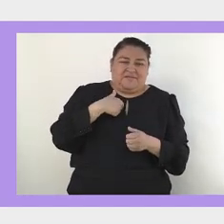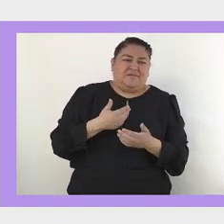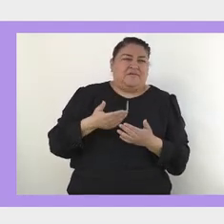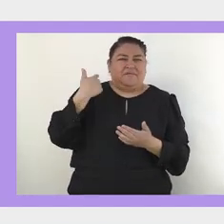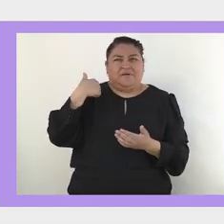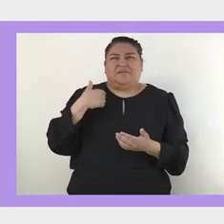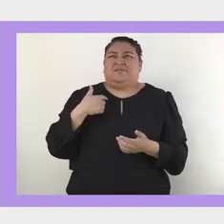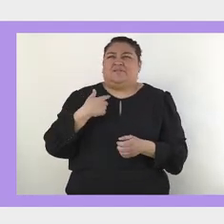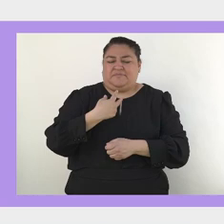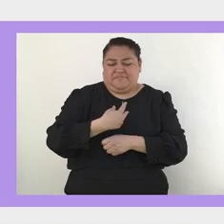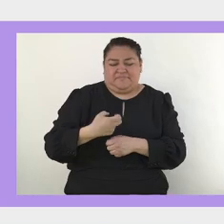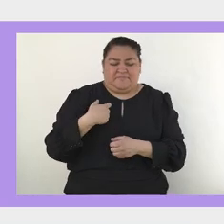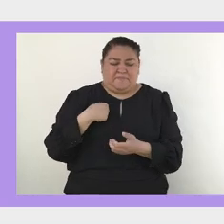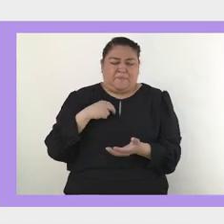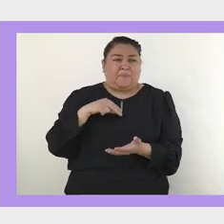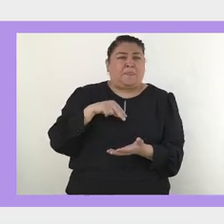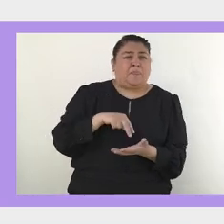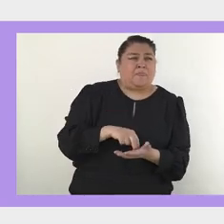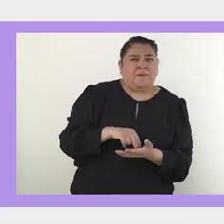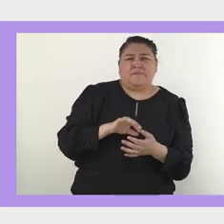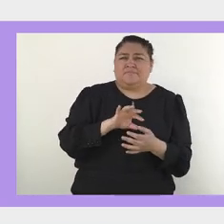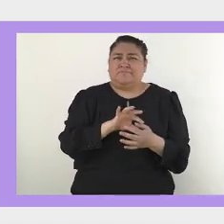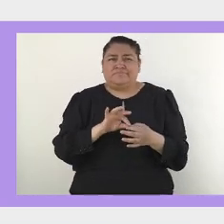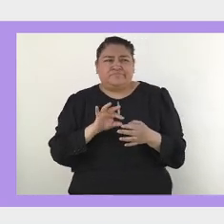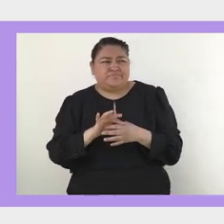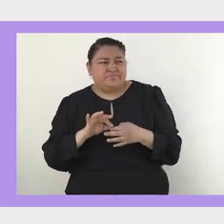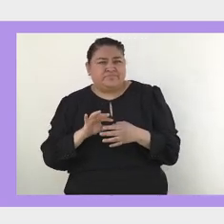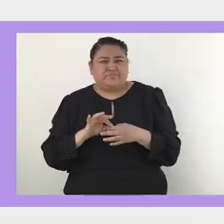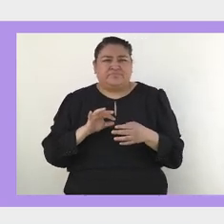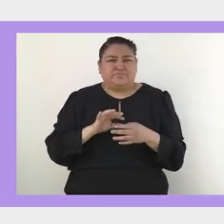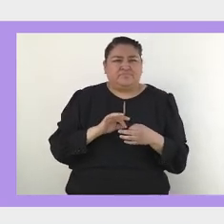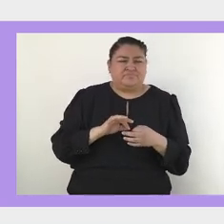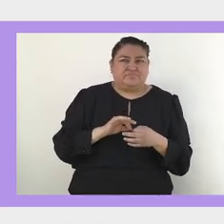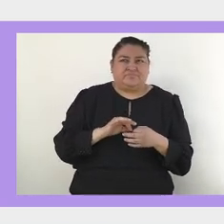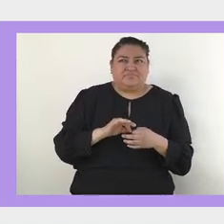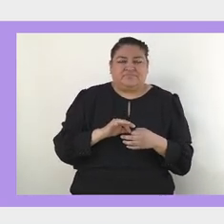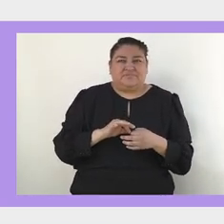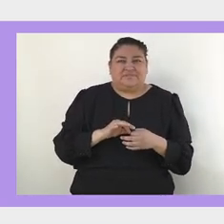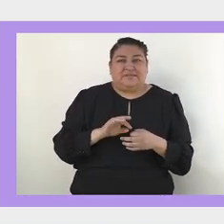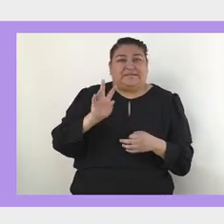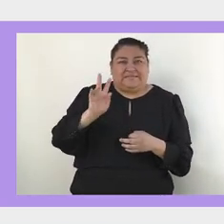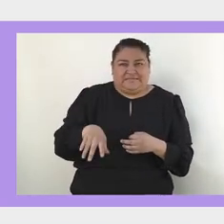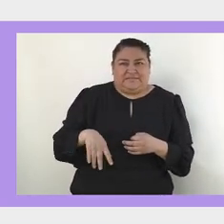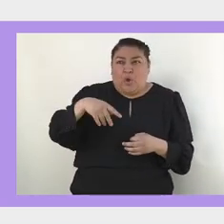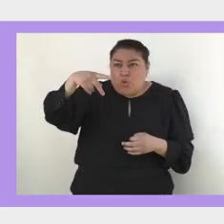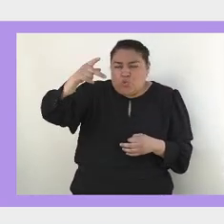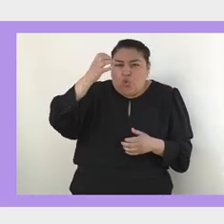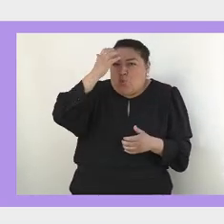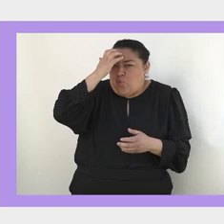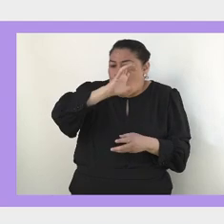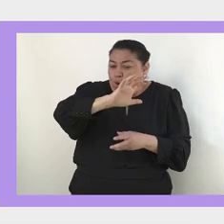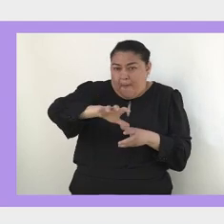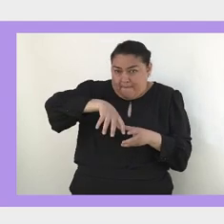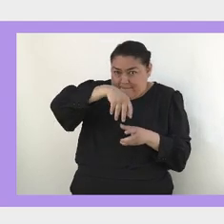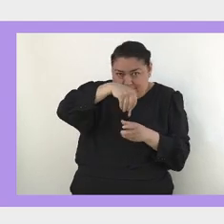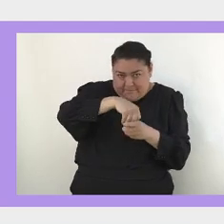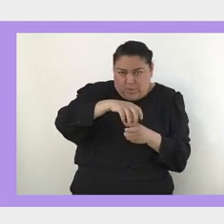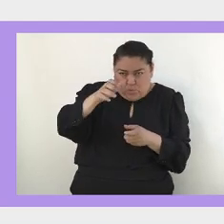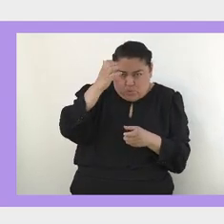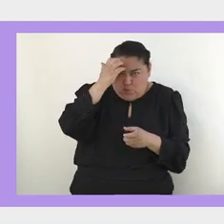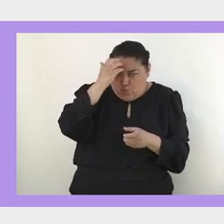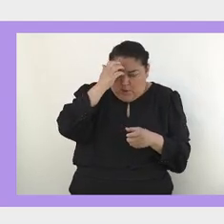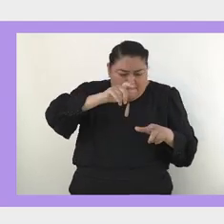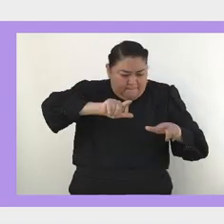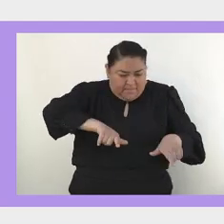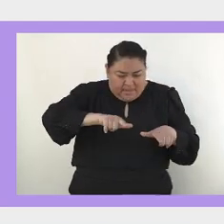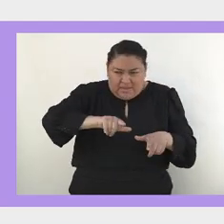tenido el hablar de un proyecto que nació de ti es aunque tú lo lleves desde cero